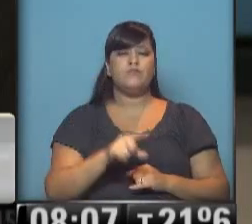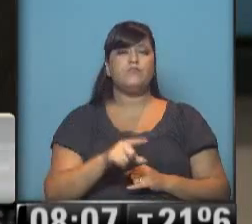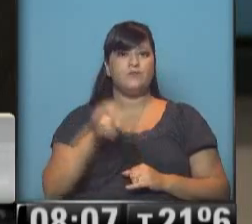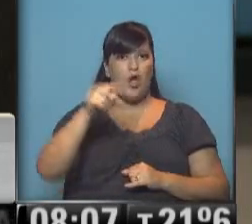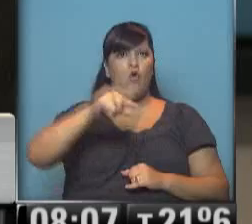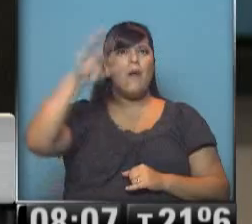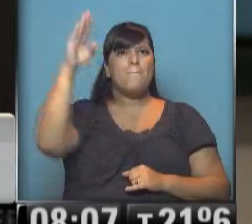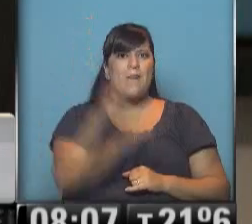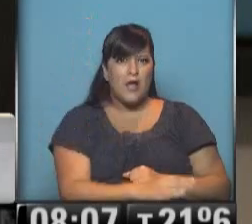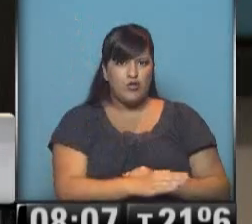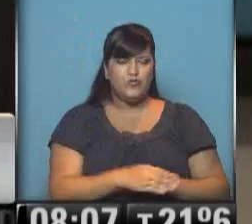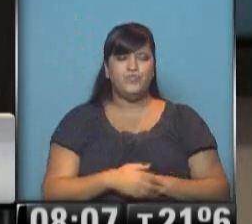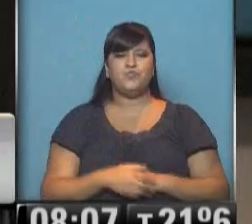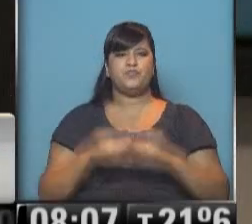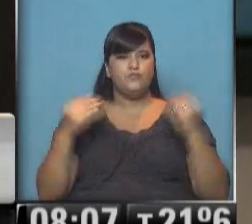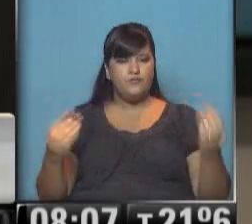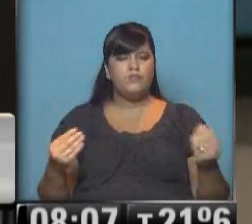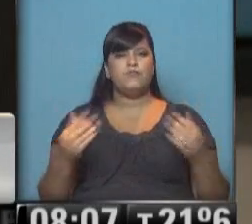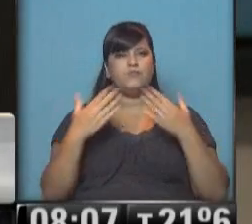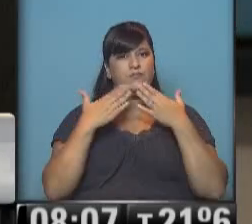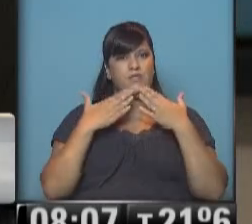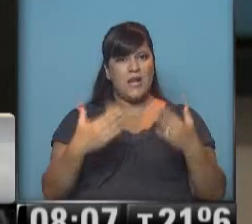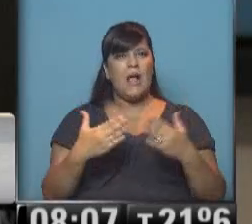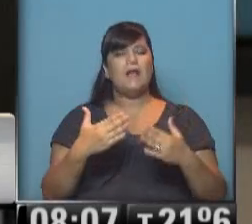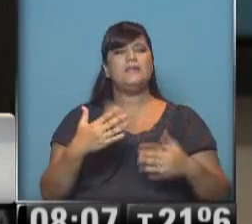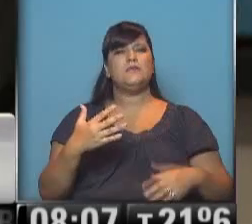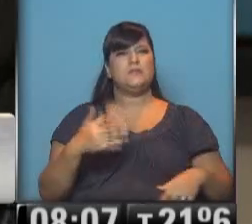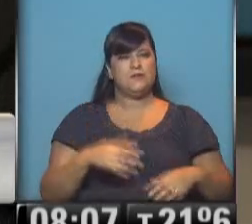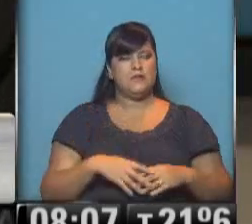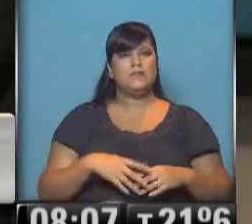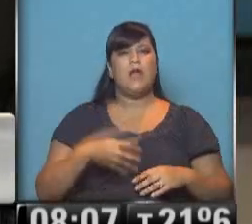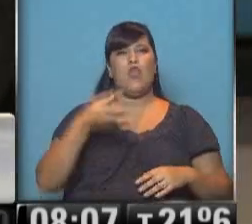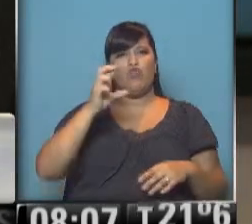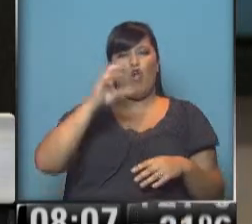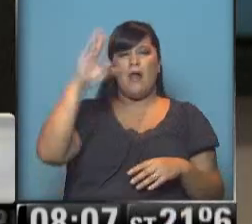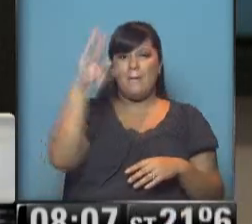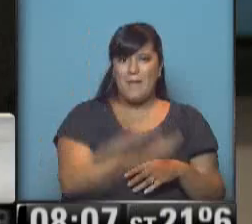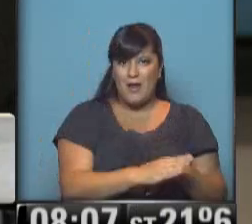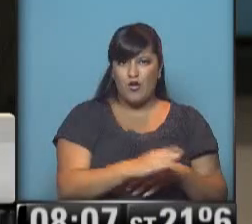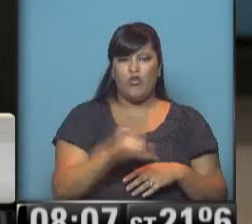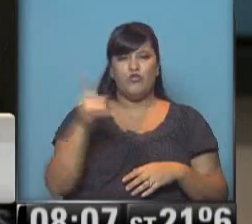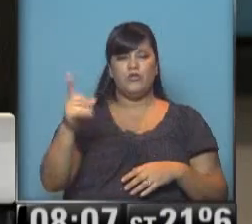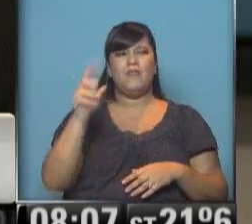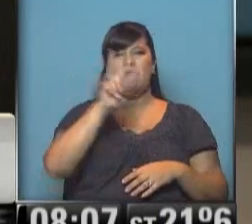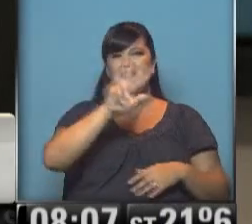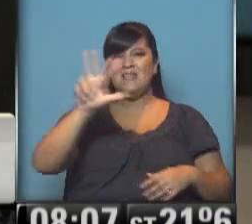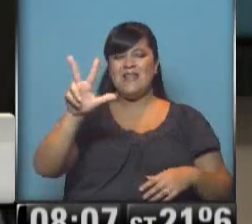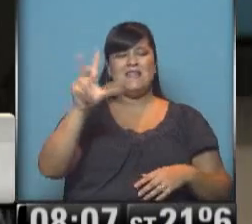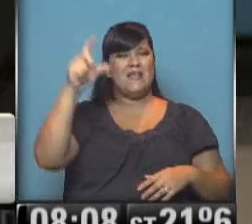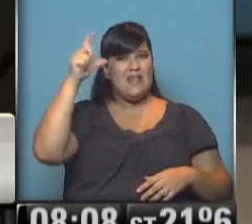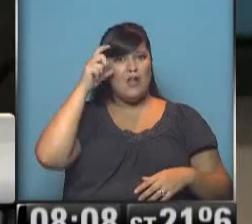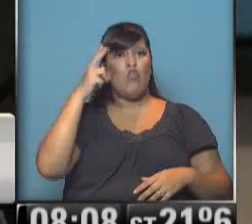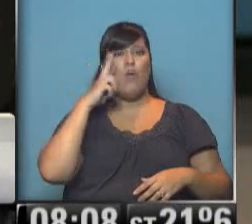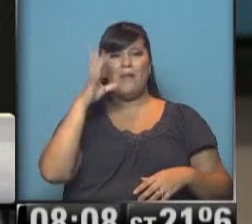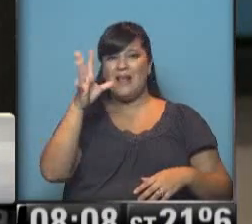principio del año pasado sobre todo por el impacto que tuvo la devaluación la corrección cambiaria del mes de enero del 23 de enero del 2014